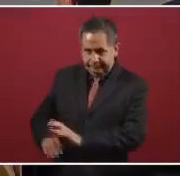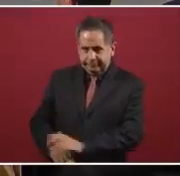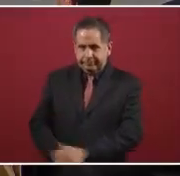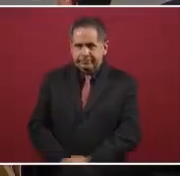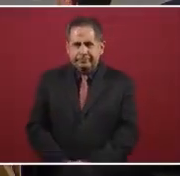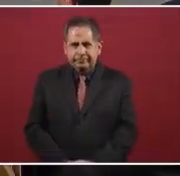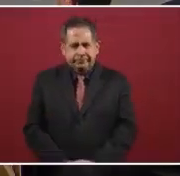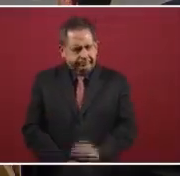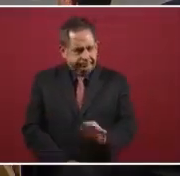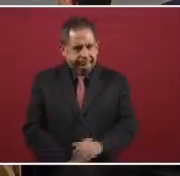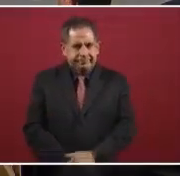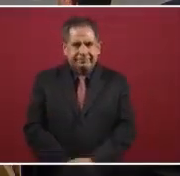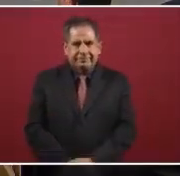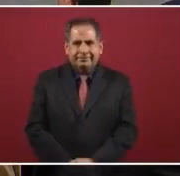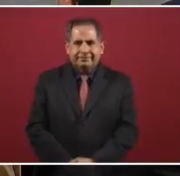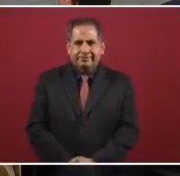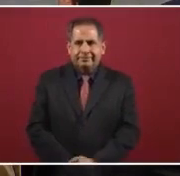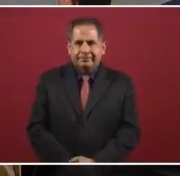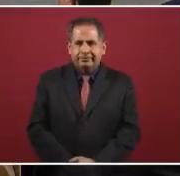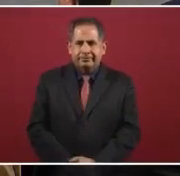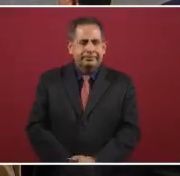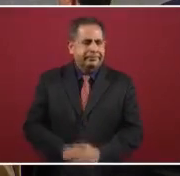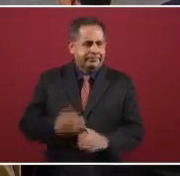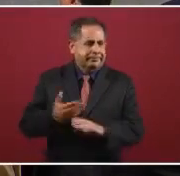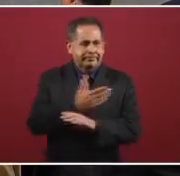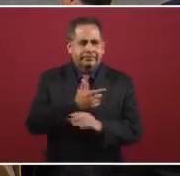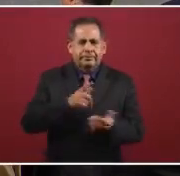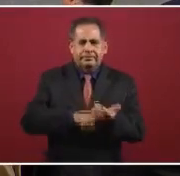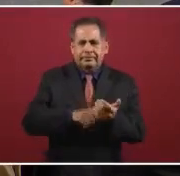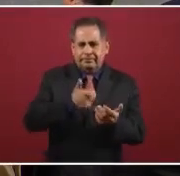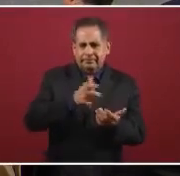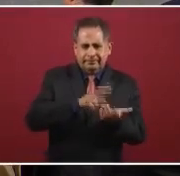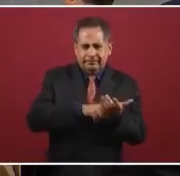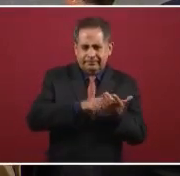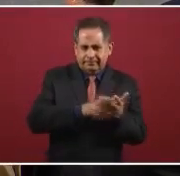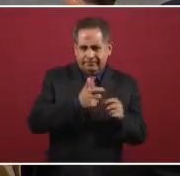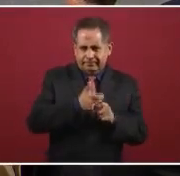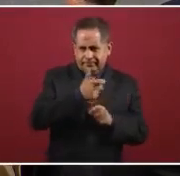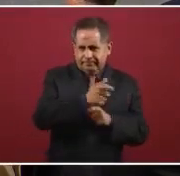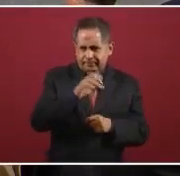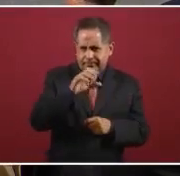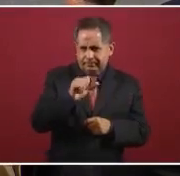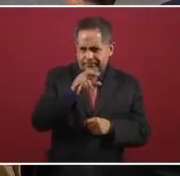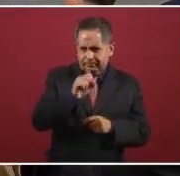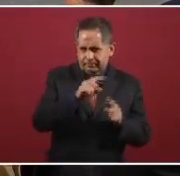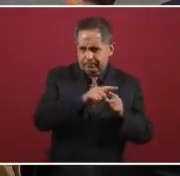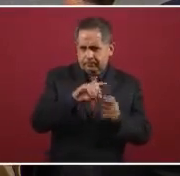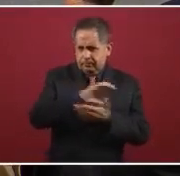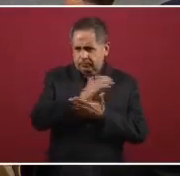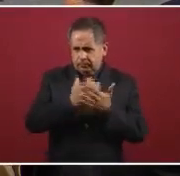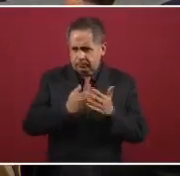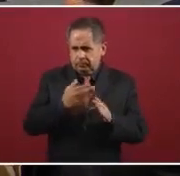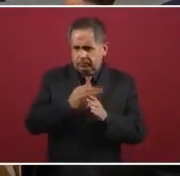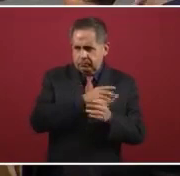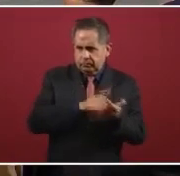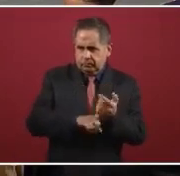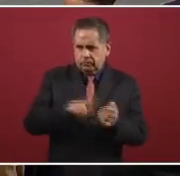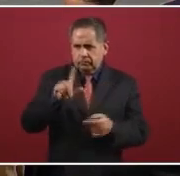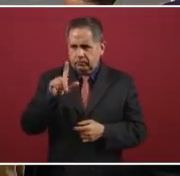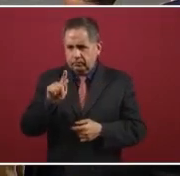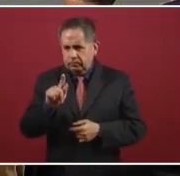ver, estaba en un precio la tarifa con Carso en el contrato. Sí.